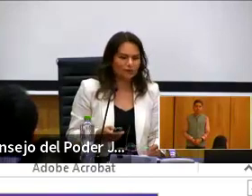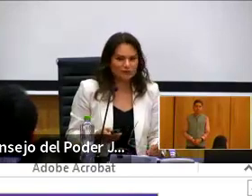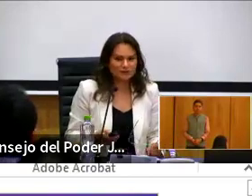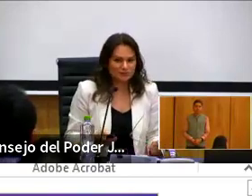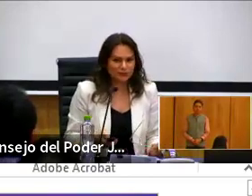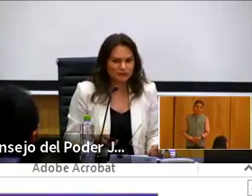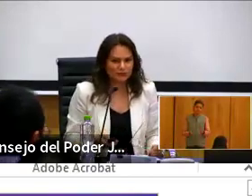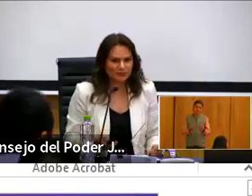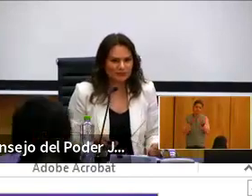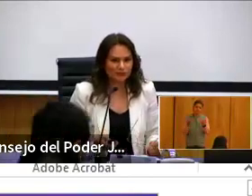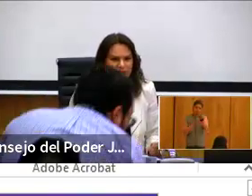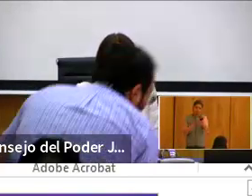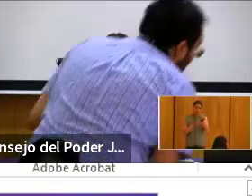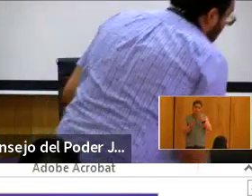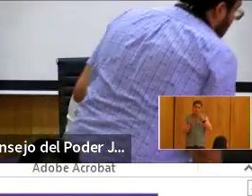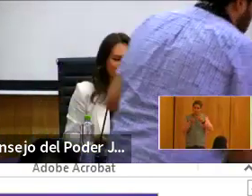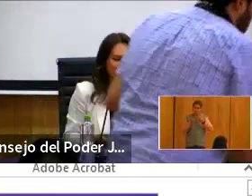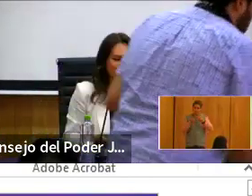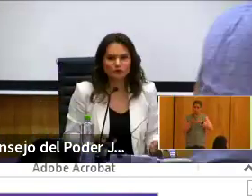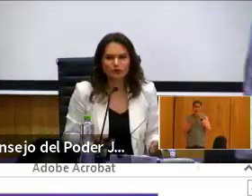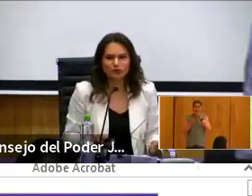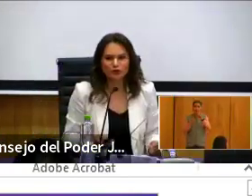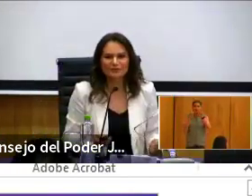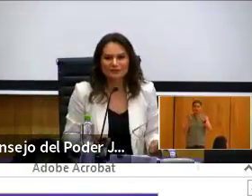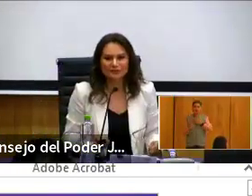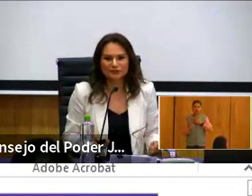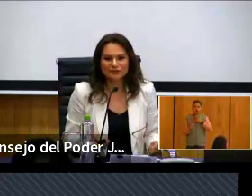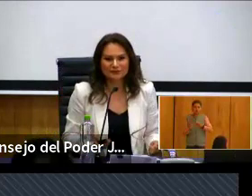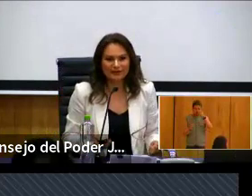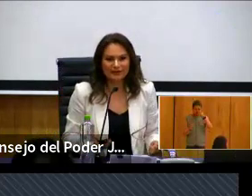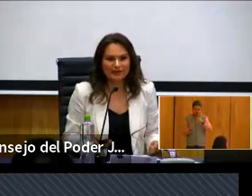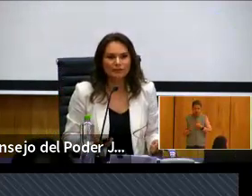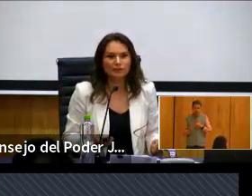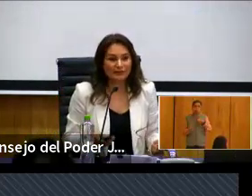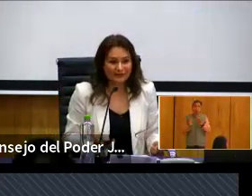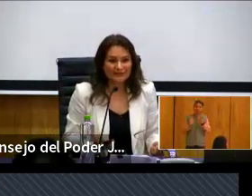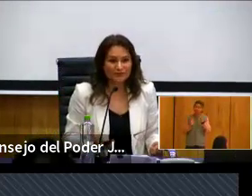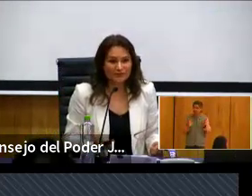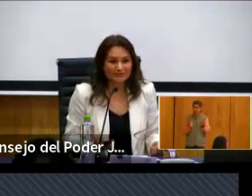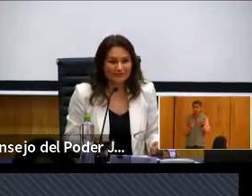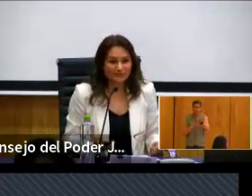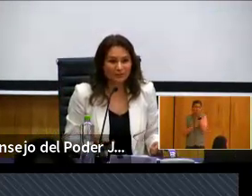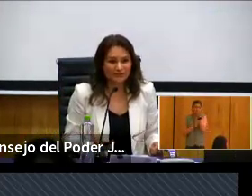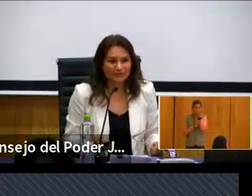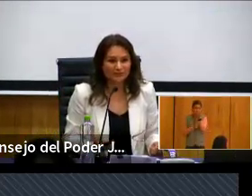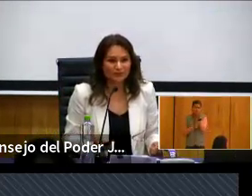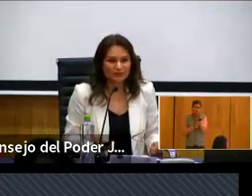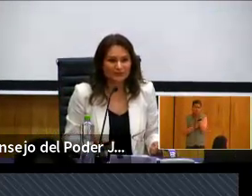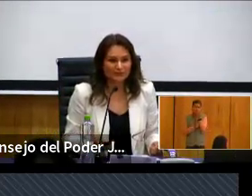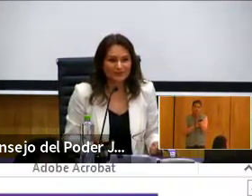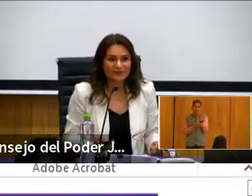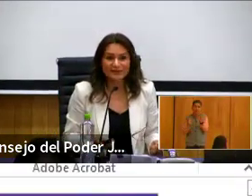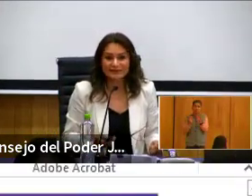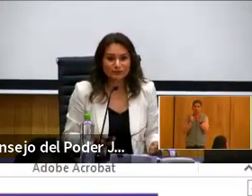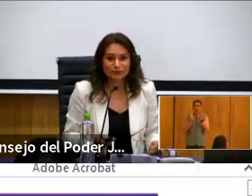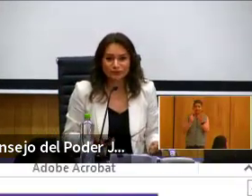Y entonces es por eso que empecé con esta frase de yo soy yo y mi circunstancia, porque estas son nuestras